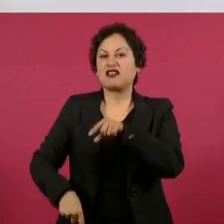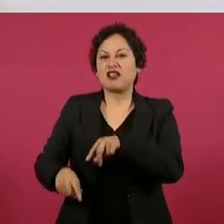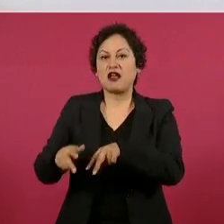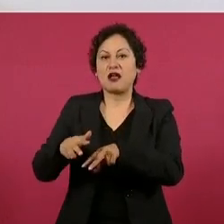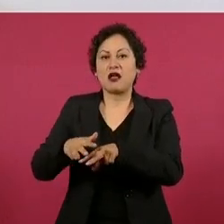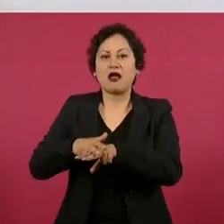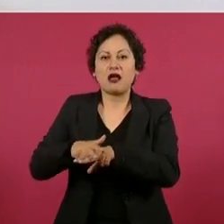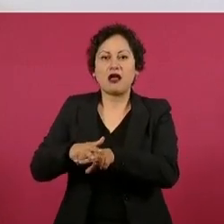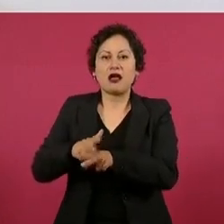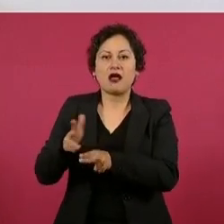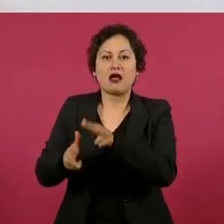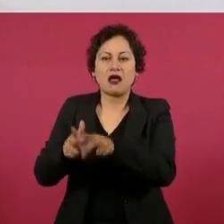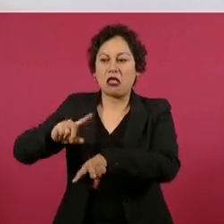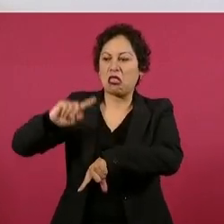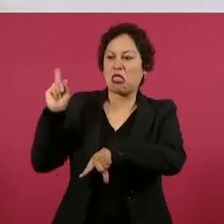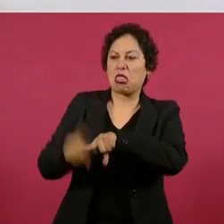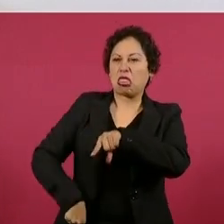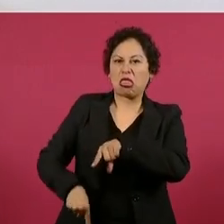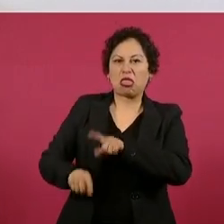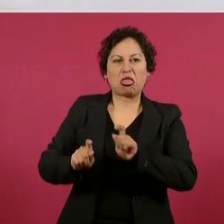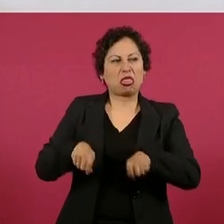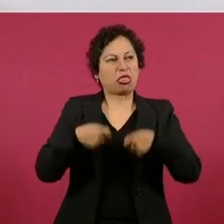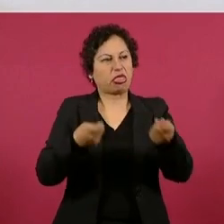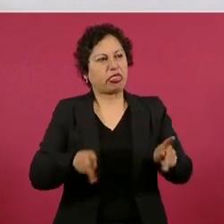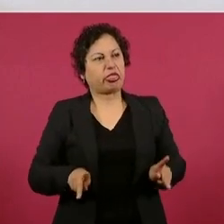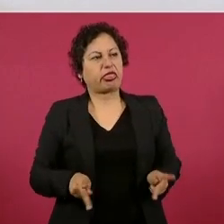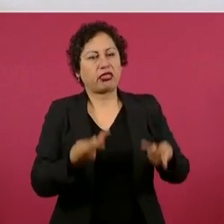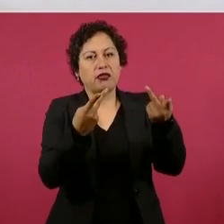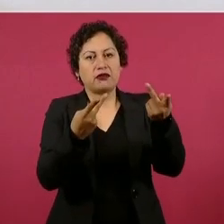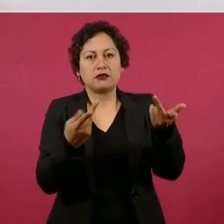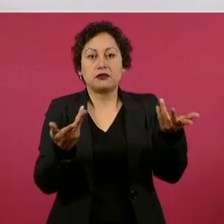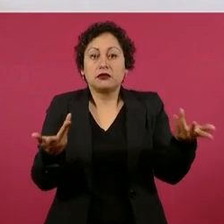Acaban con la historia del ferrocarril.